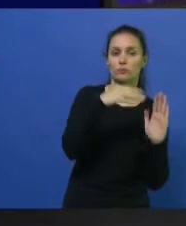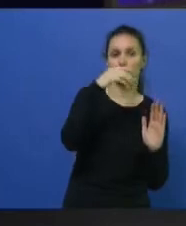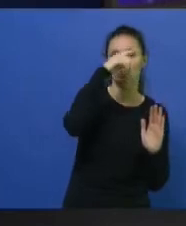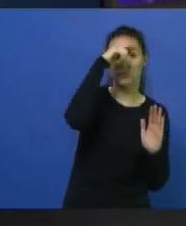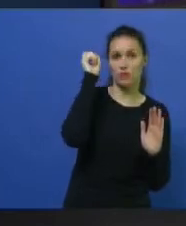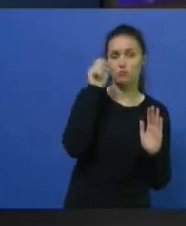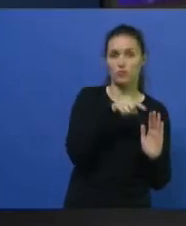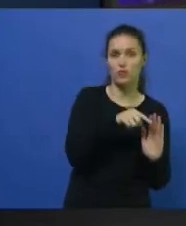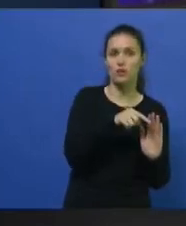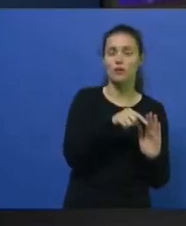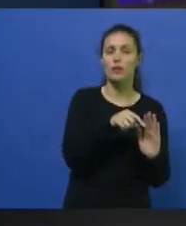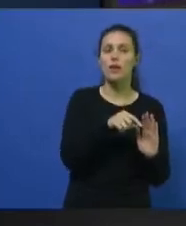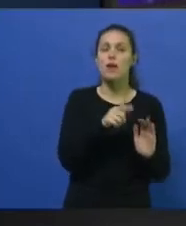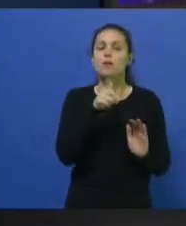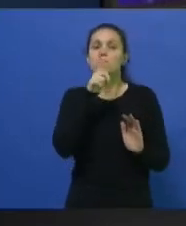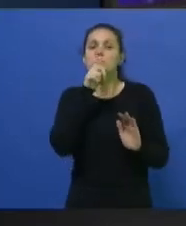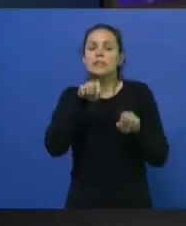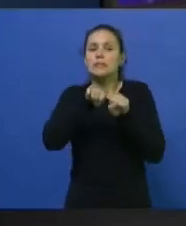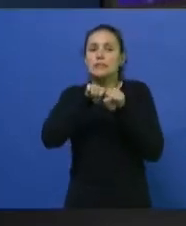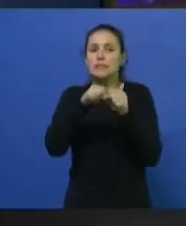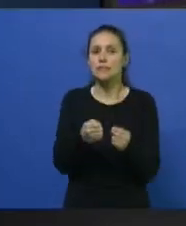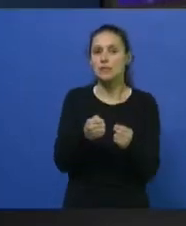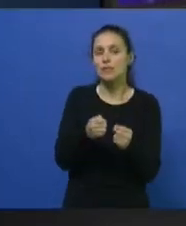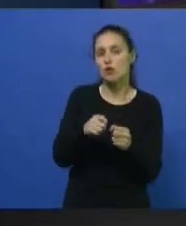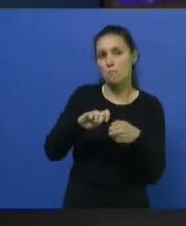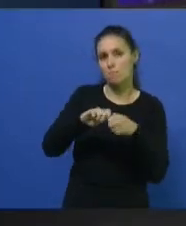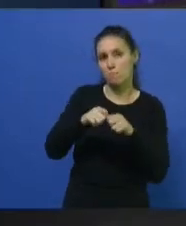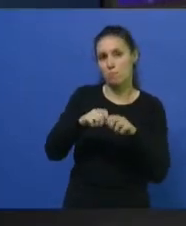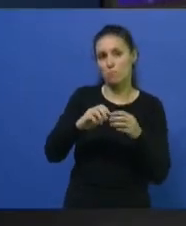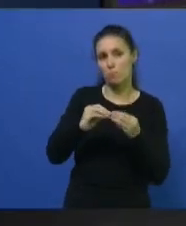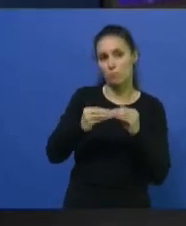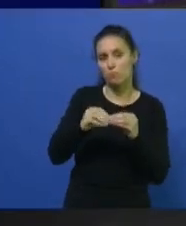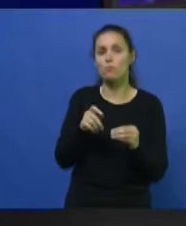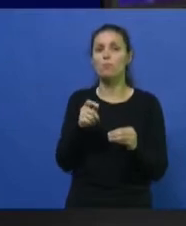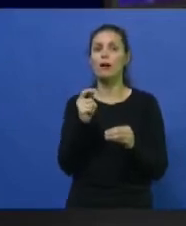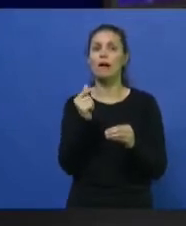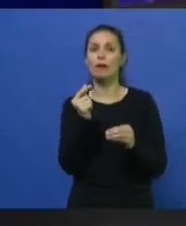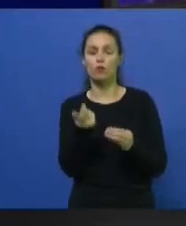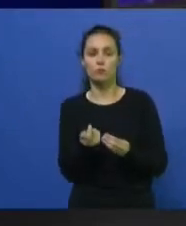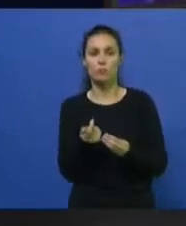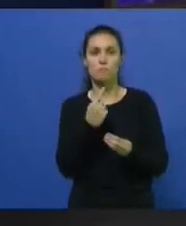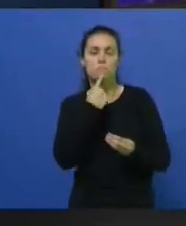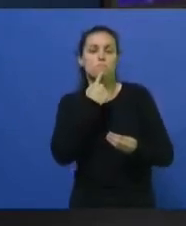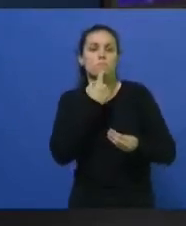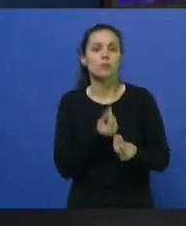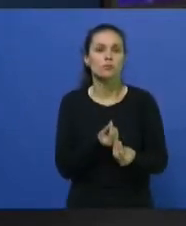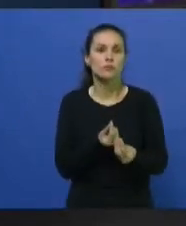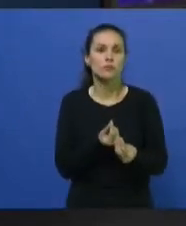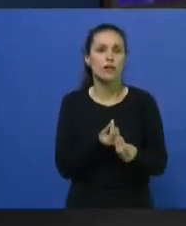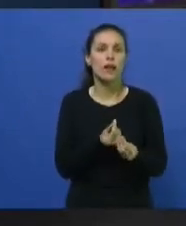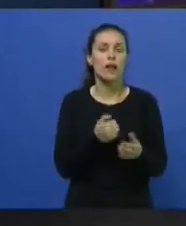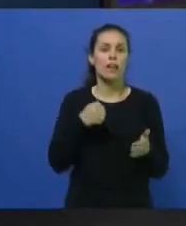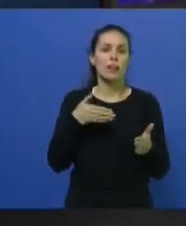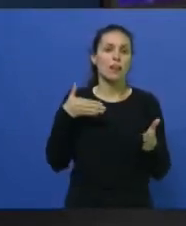puede generar achiques en la economía argentina ahora la pregunta que nos hacemos cuál es el límite cuál es la implicación